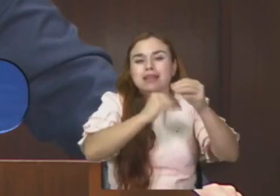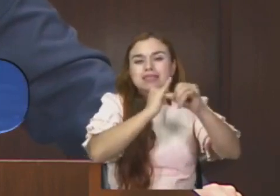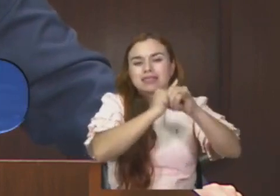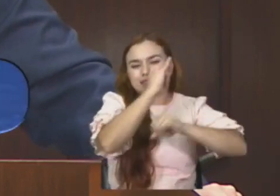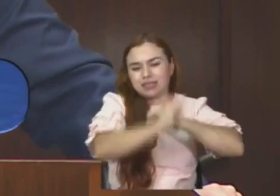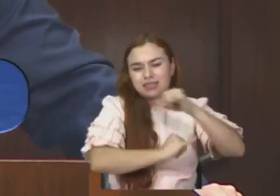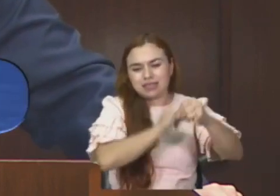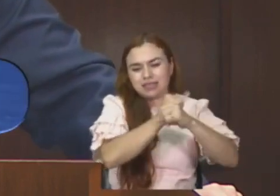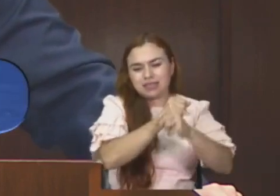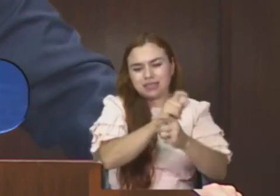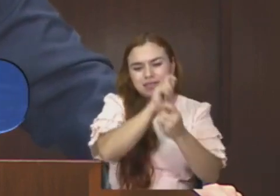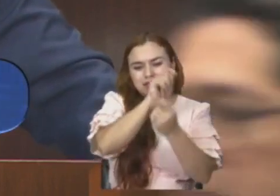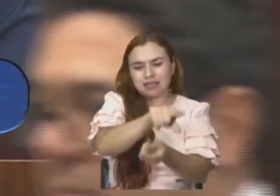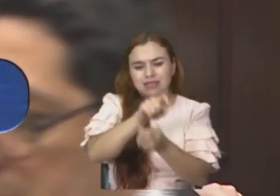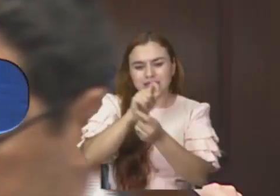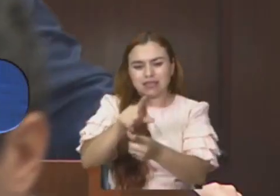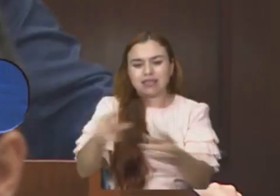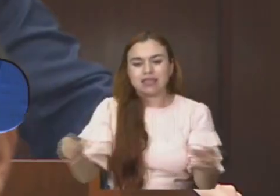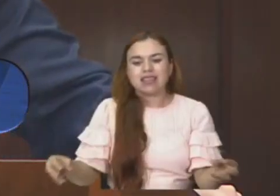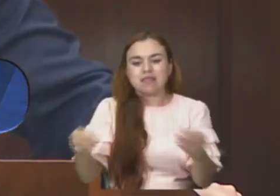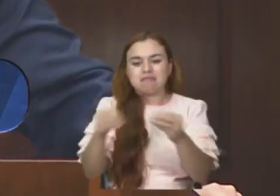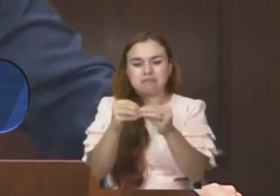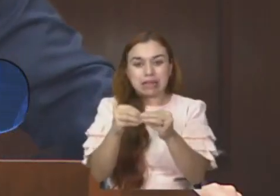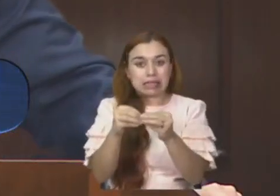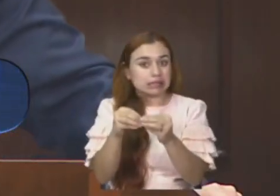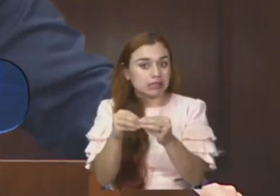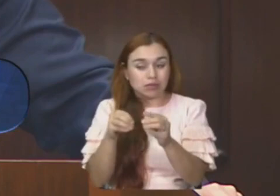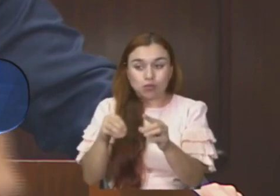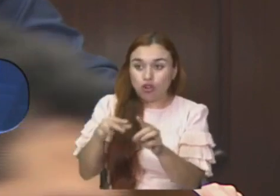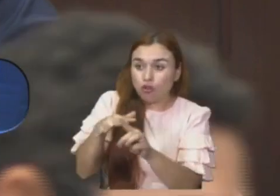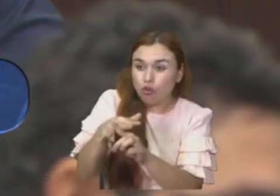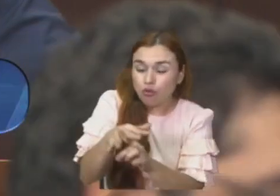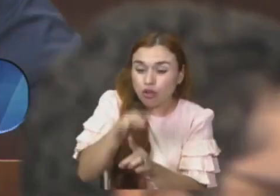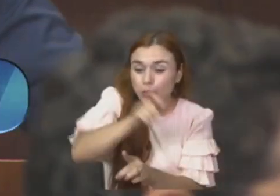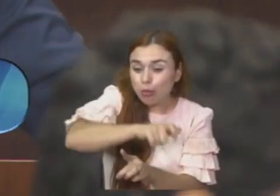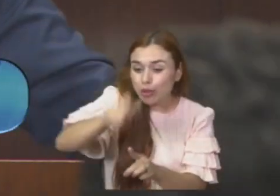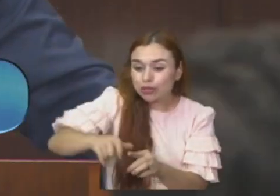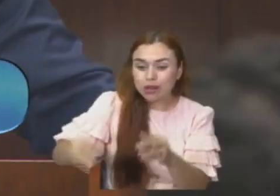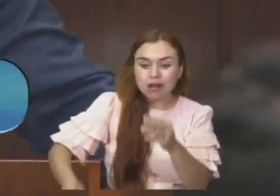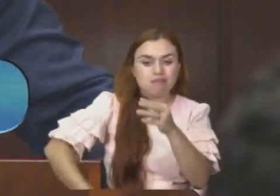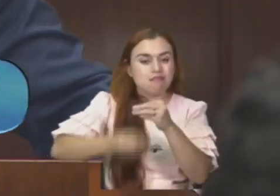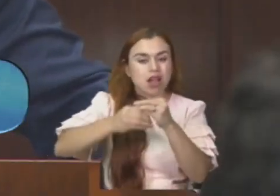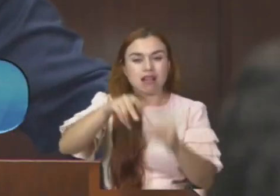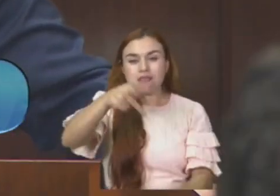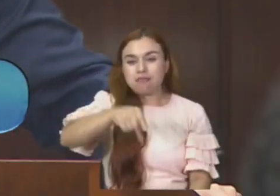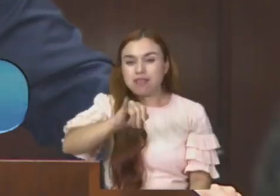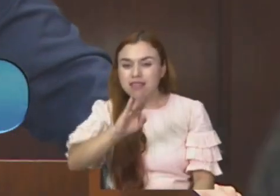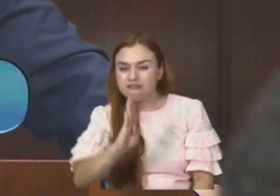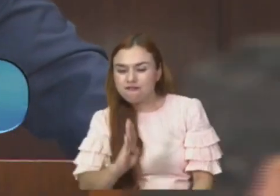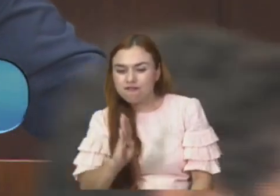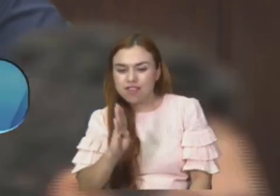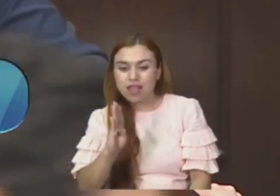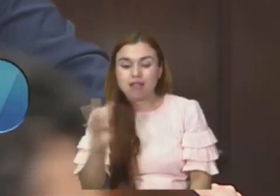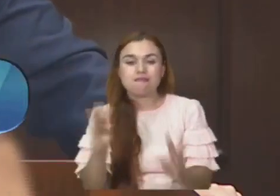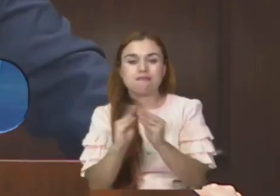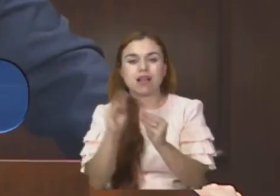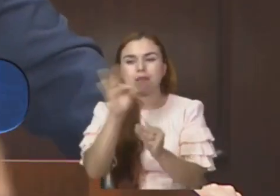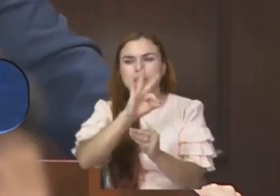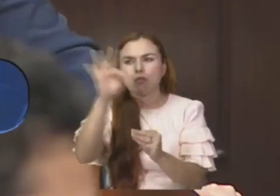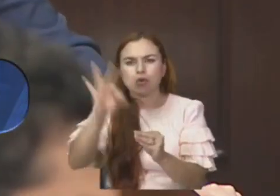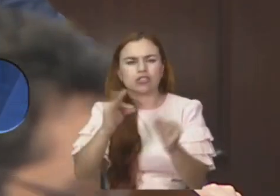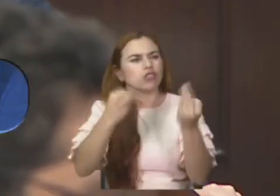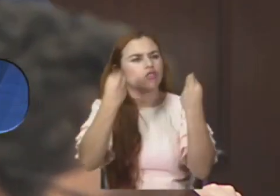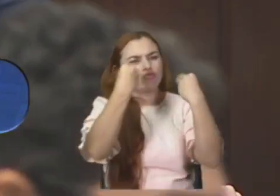tiene en la población local, del impacto que tiene sobre el Producto Interno Bruto y sobre el porcentaje de nuestras